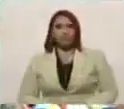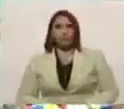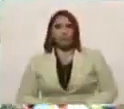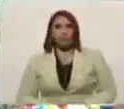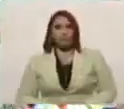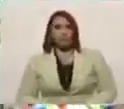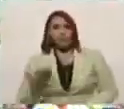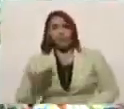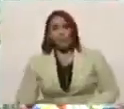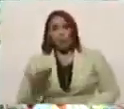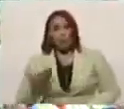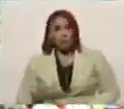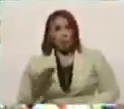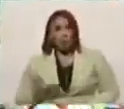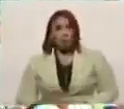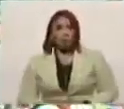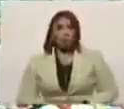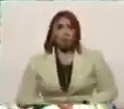Es importante